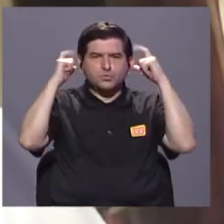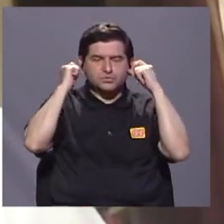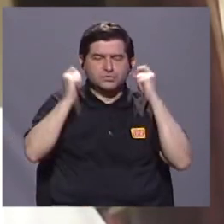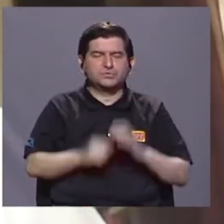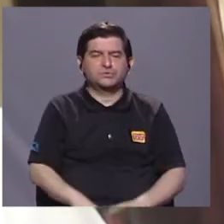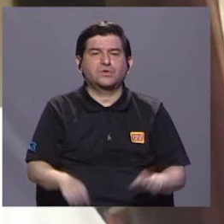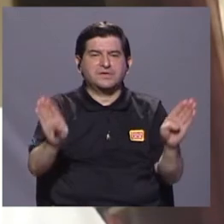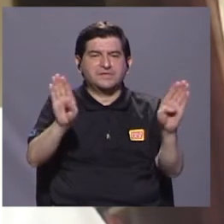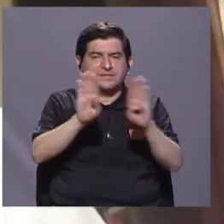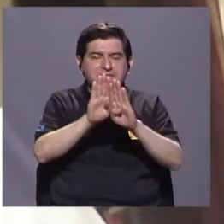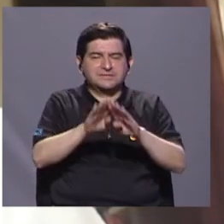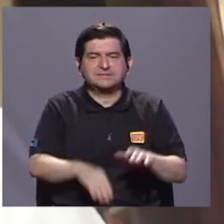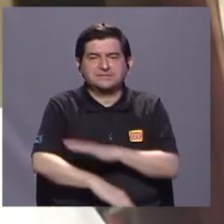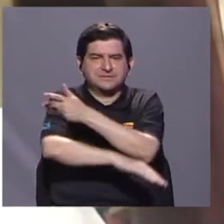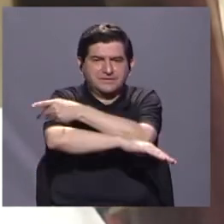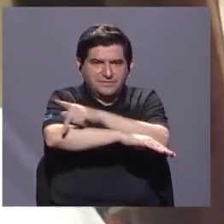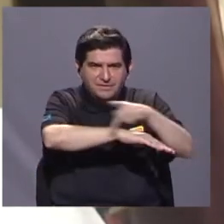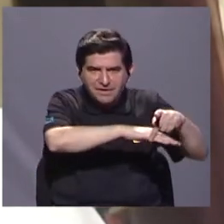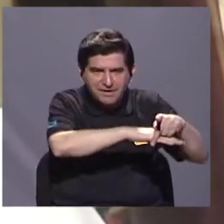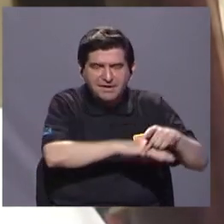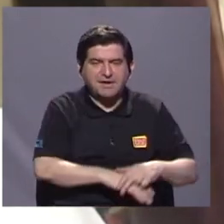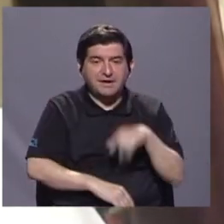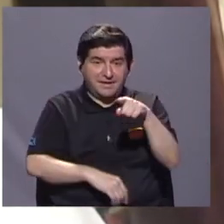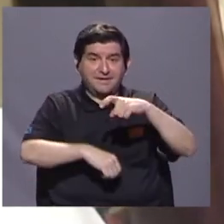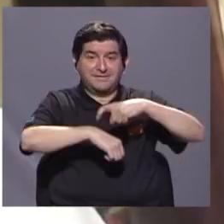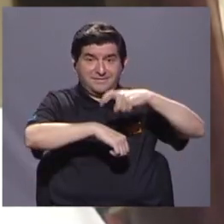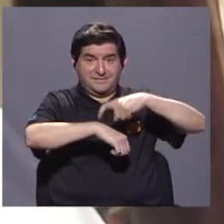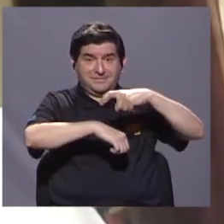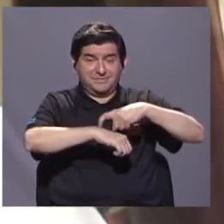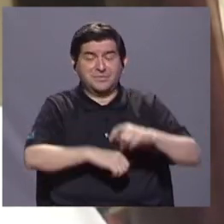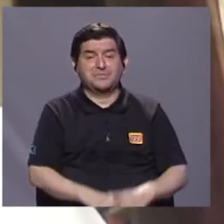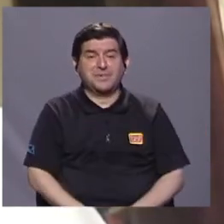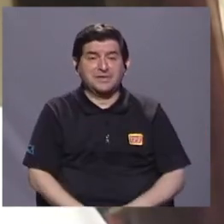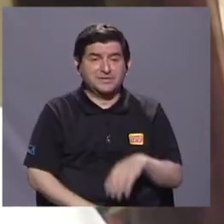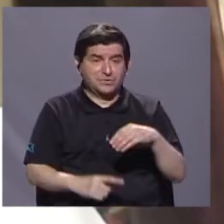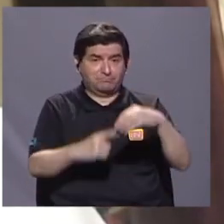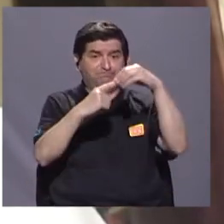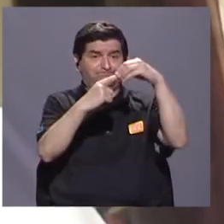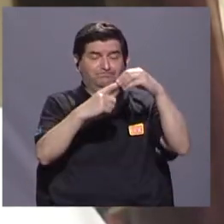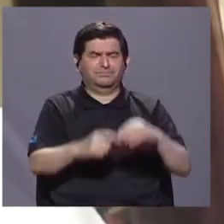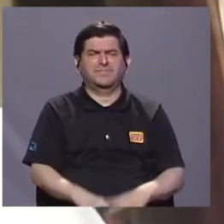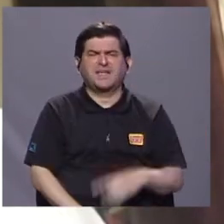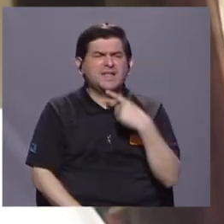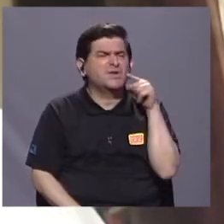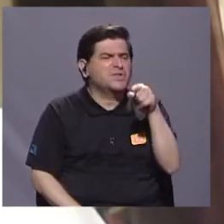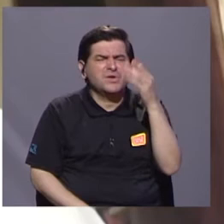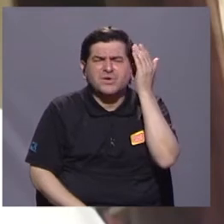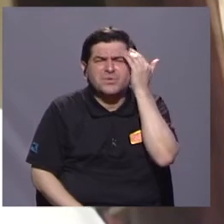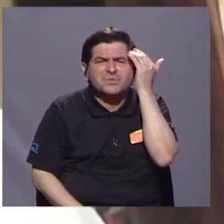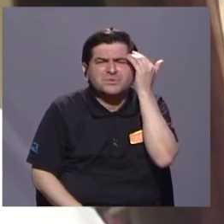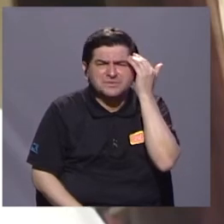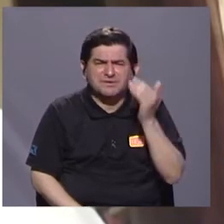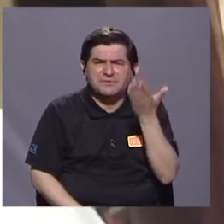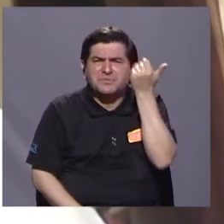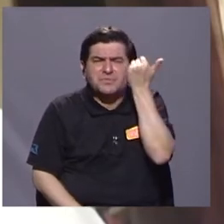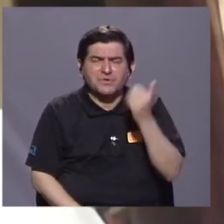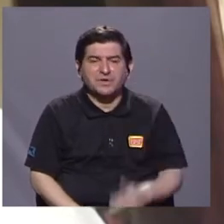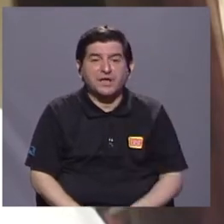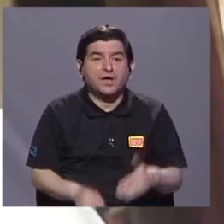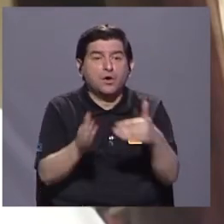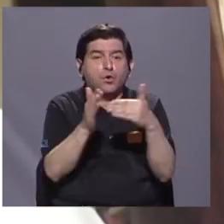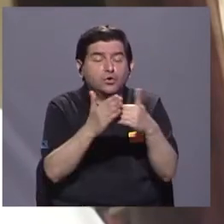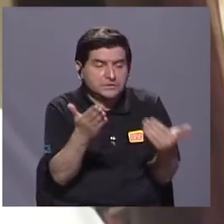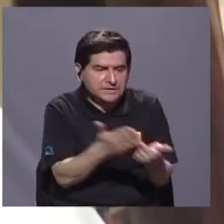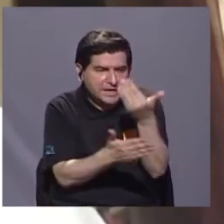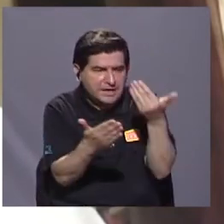que en ese momento estaban puntuando. ¿Y por qué lo digo en ese momento? Porque cuando nosotros volvemos a actualizar